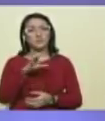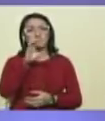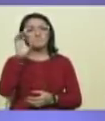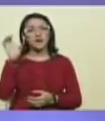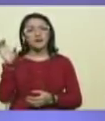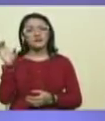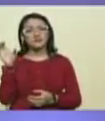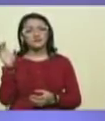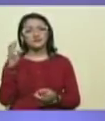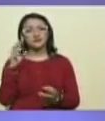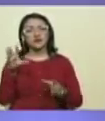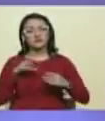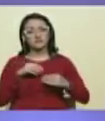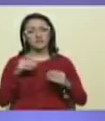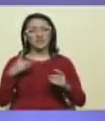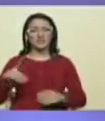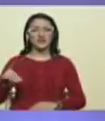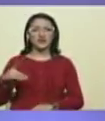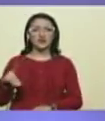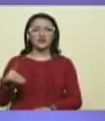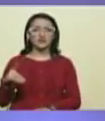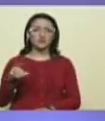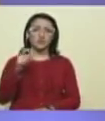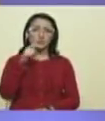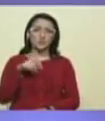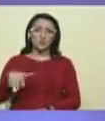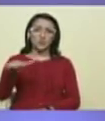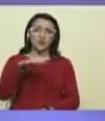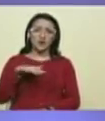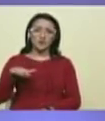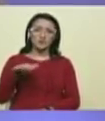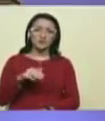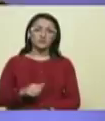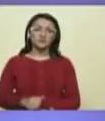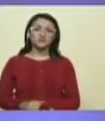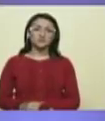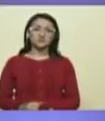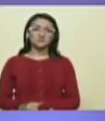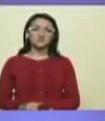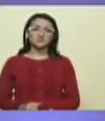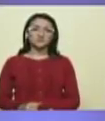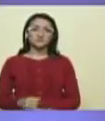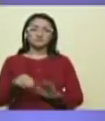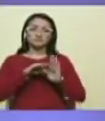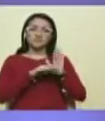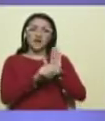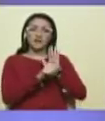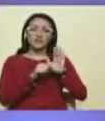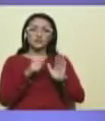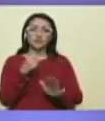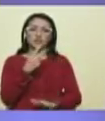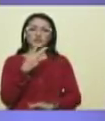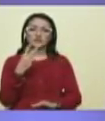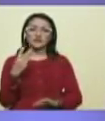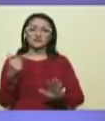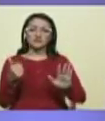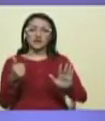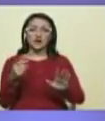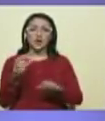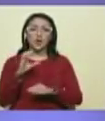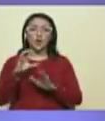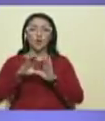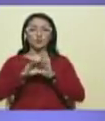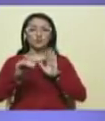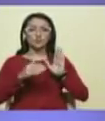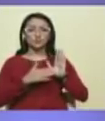a reconocer el derecho a la autodeterminación de los pueblos. Además, destacó que lo establecido en el artículo 236 de la Constitución de la República